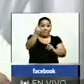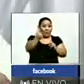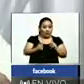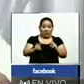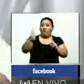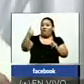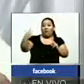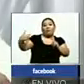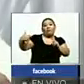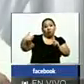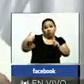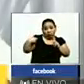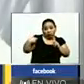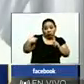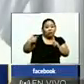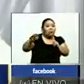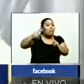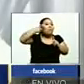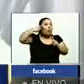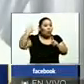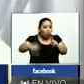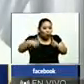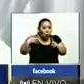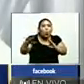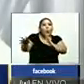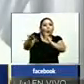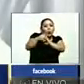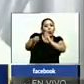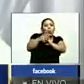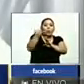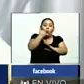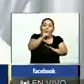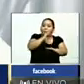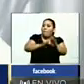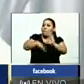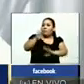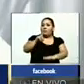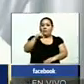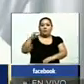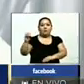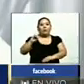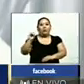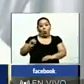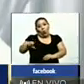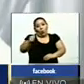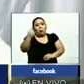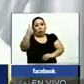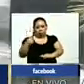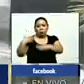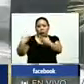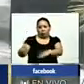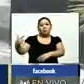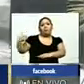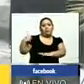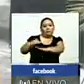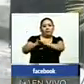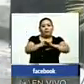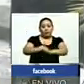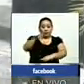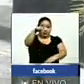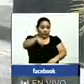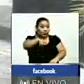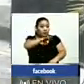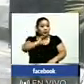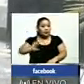el riesgo que tiene de adquirir la enfermedad es mayor en un 100% que el que está protegido. En El